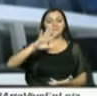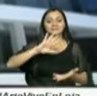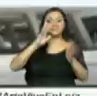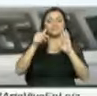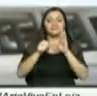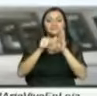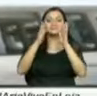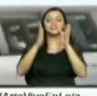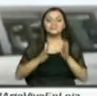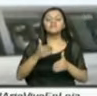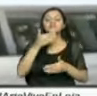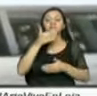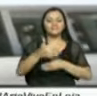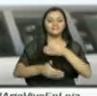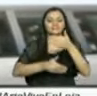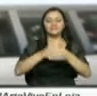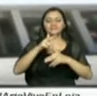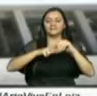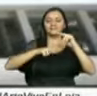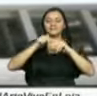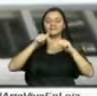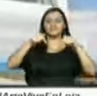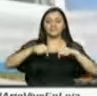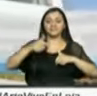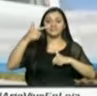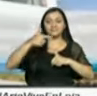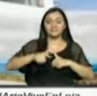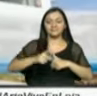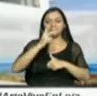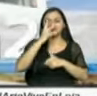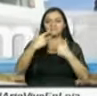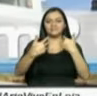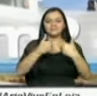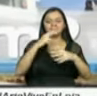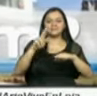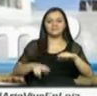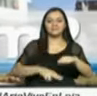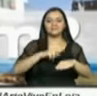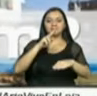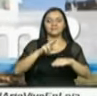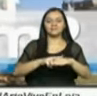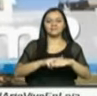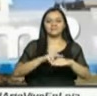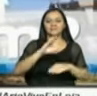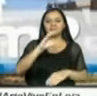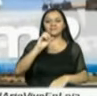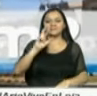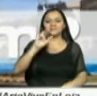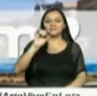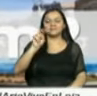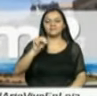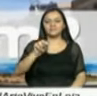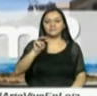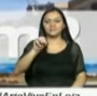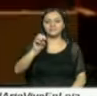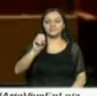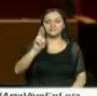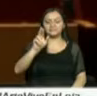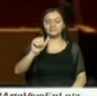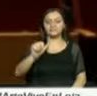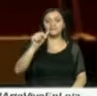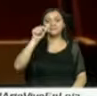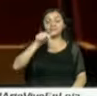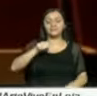Revolución Ciudadana ha construido en Loja el Teatro Nacional Benjamín Carrión Mora.